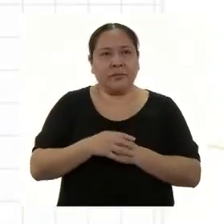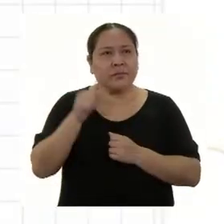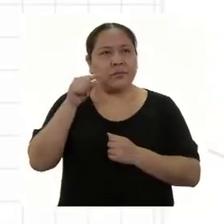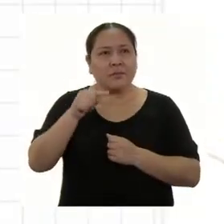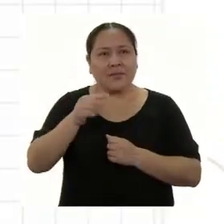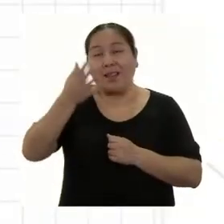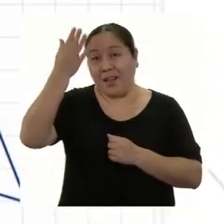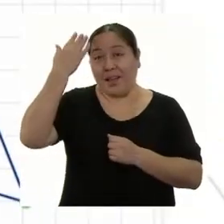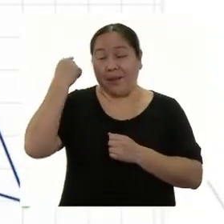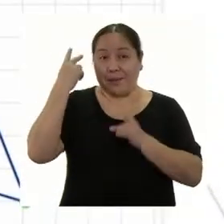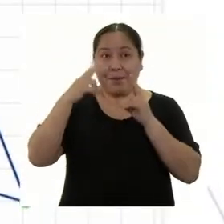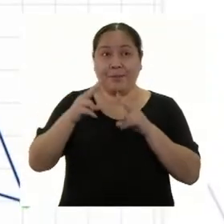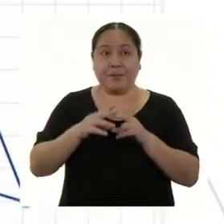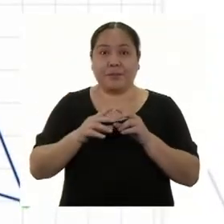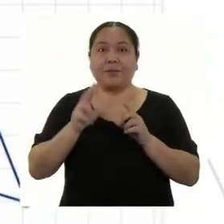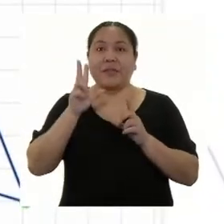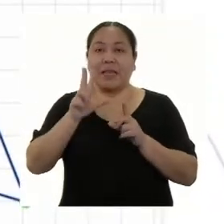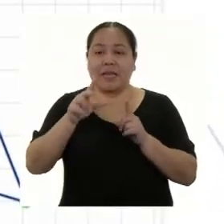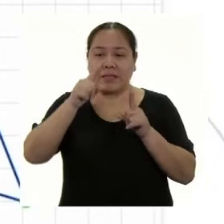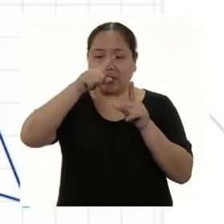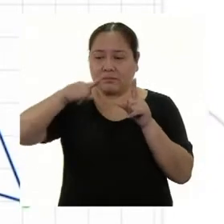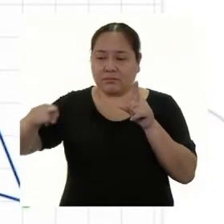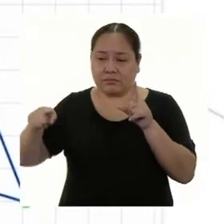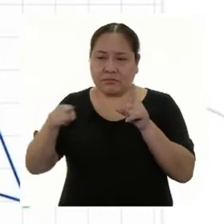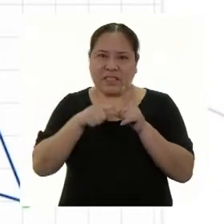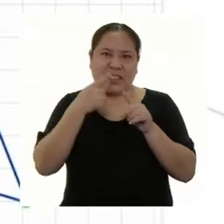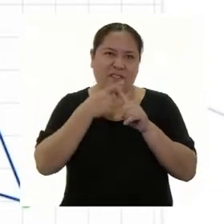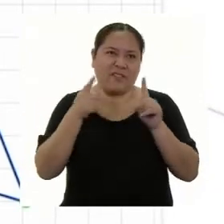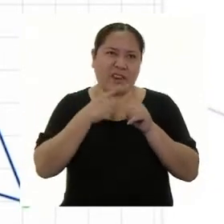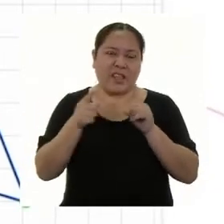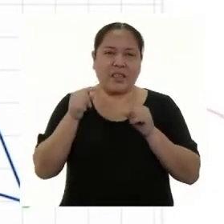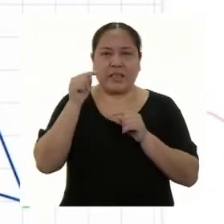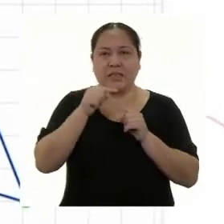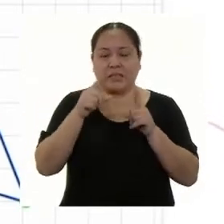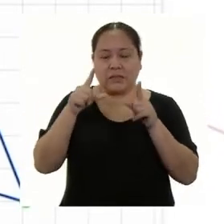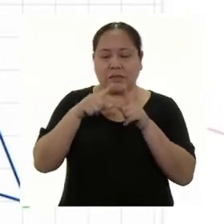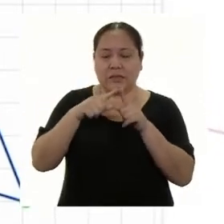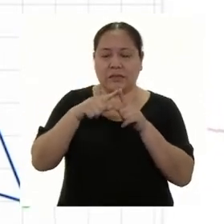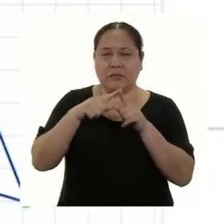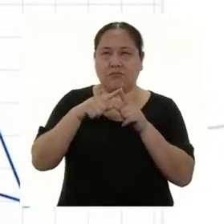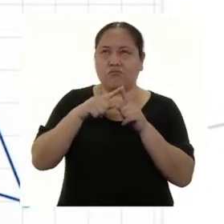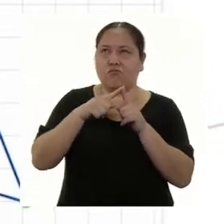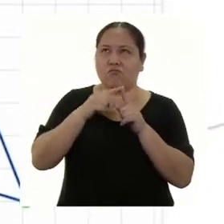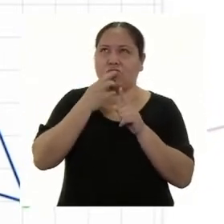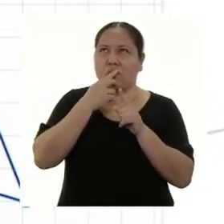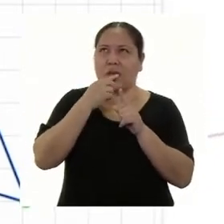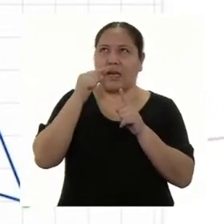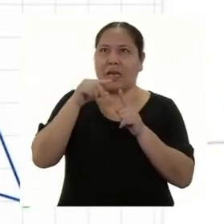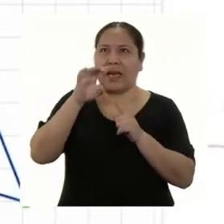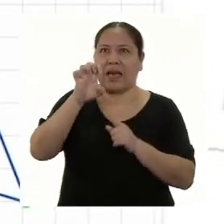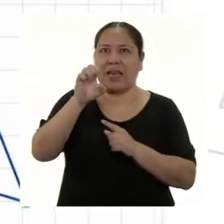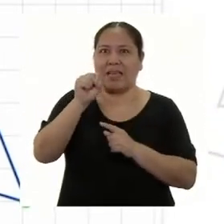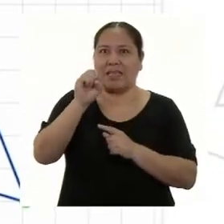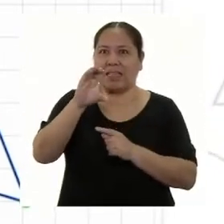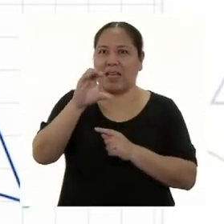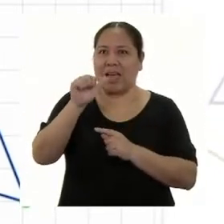vimos la otra vez. Tiene 3 lados diferentes. Por lo tanto, es